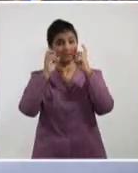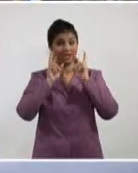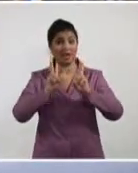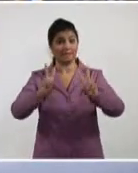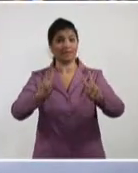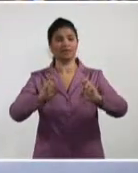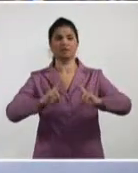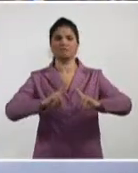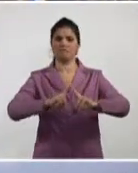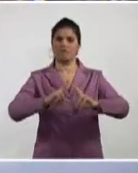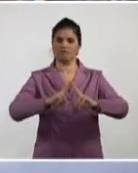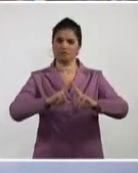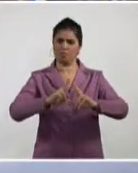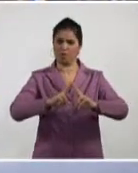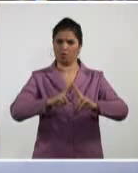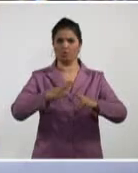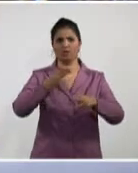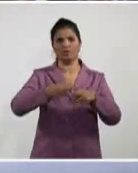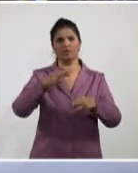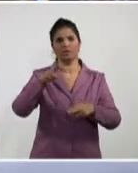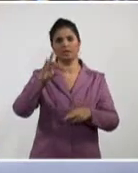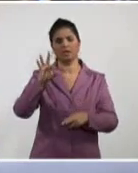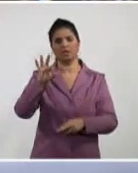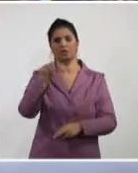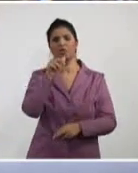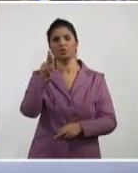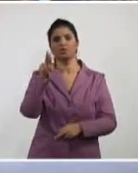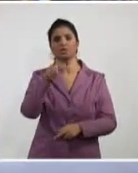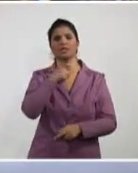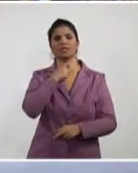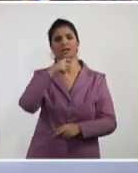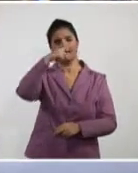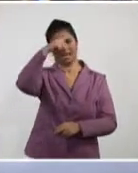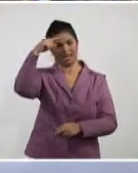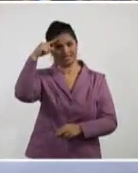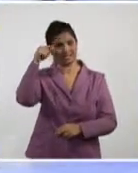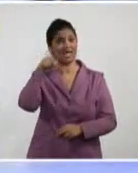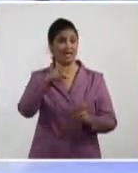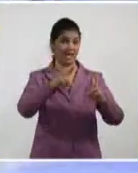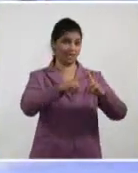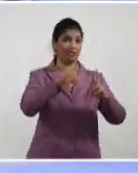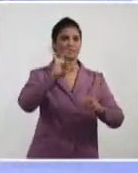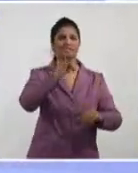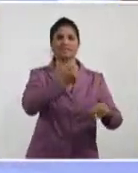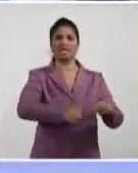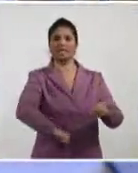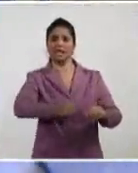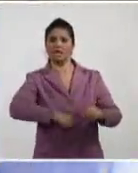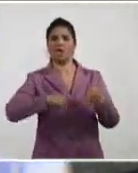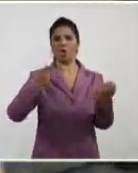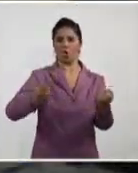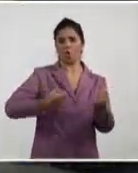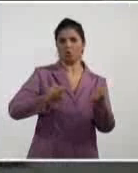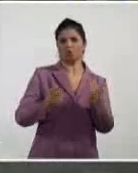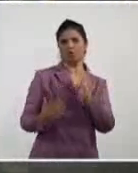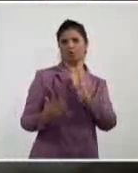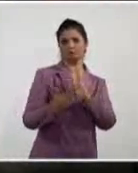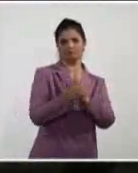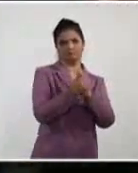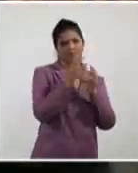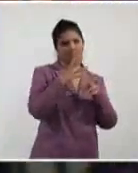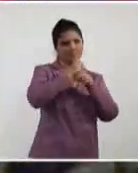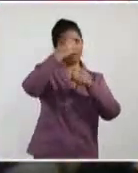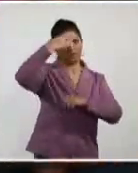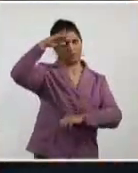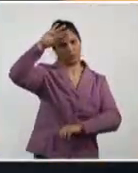matrimonio Rodiles Planas y sus 7 hijos en la lucha revolucionaria clandestina y en el segundo frente oriental Fran